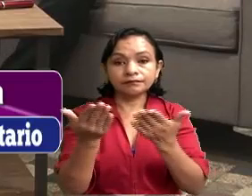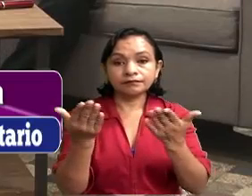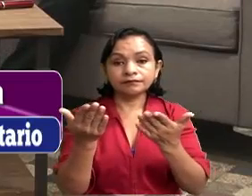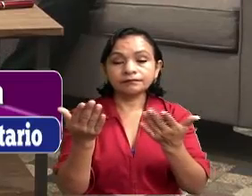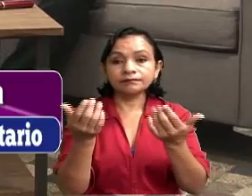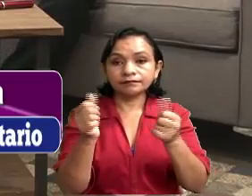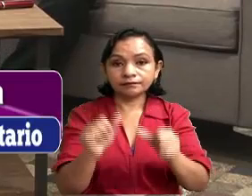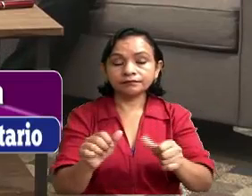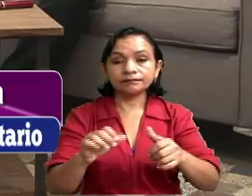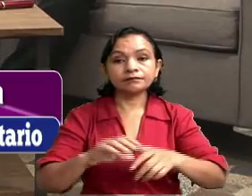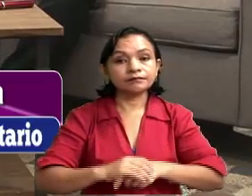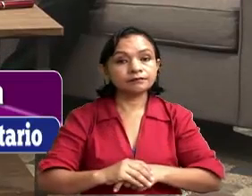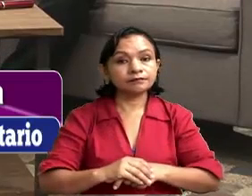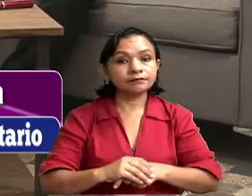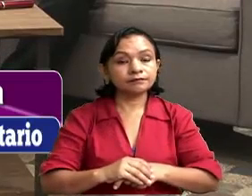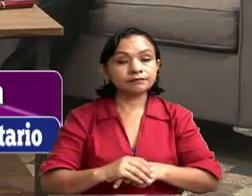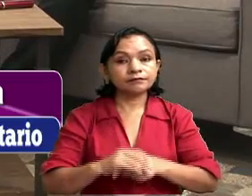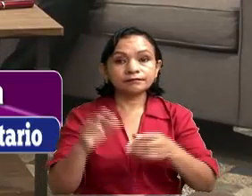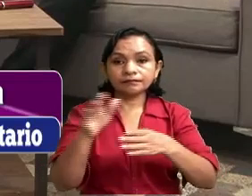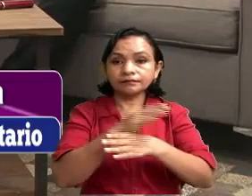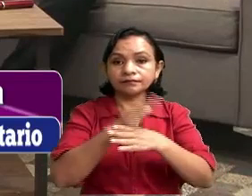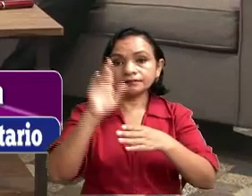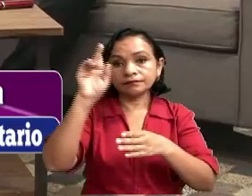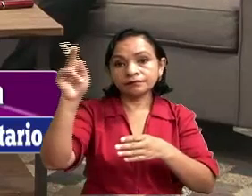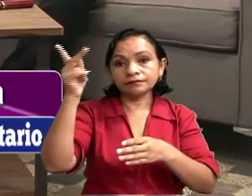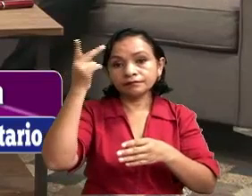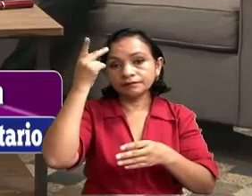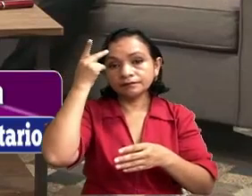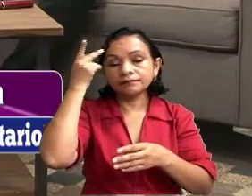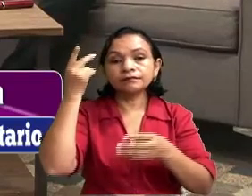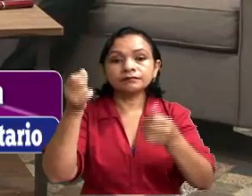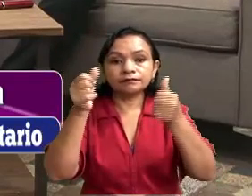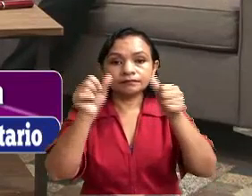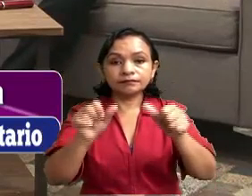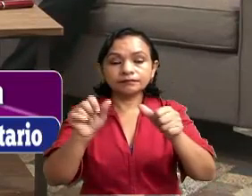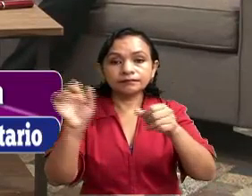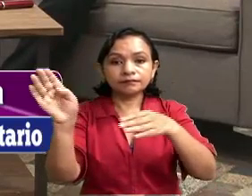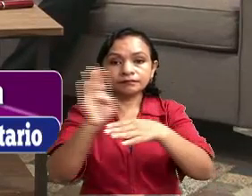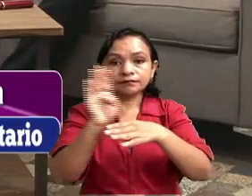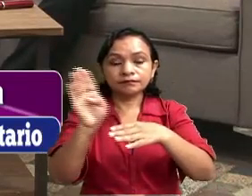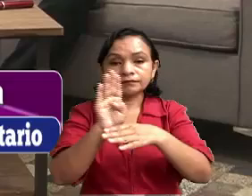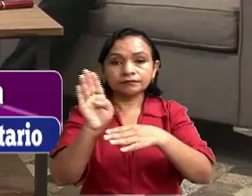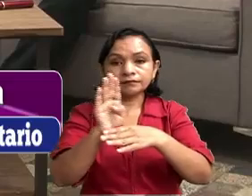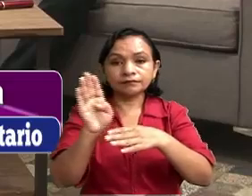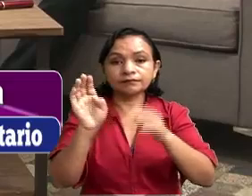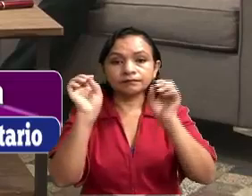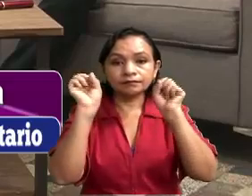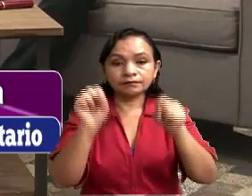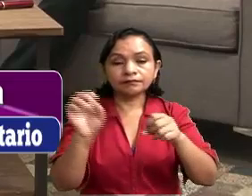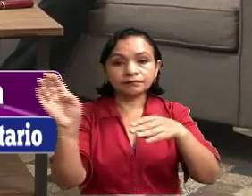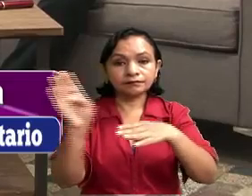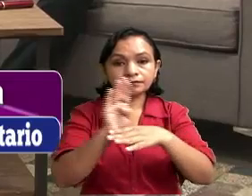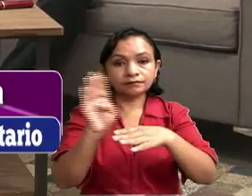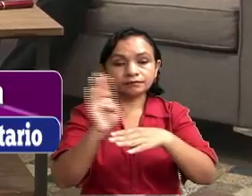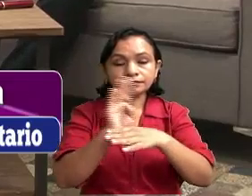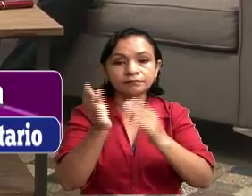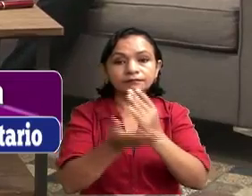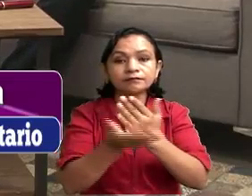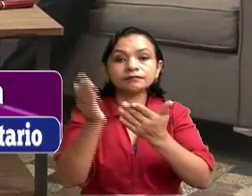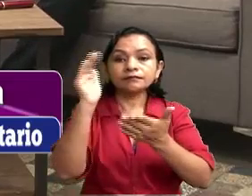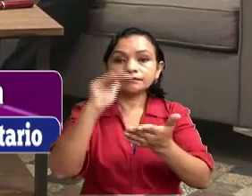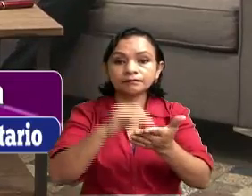etc. Entonces hay una serie de políticas que ha venido estableciendo el banco. ¿Para qué? Para que los bancos vuelvan